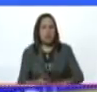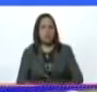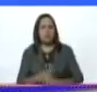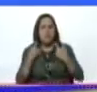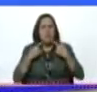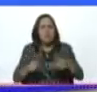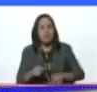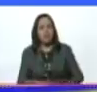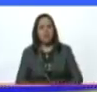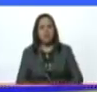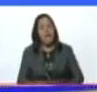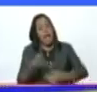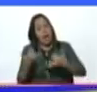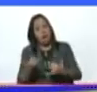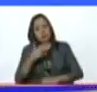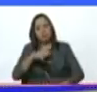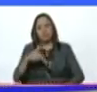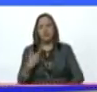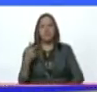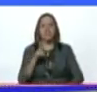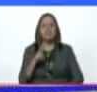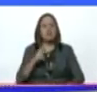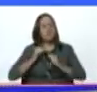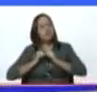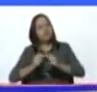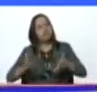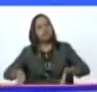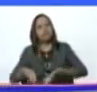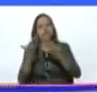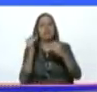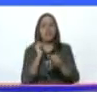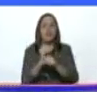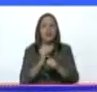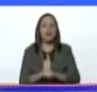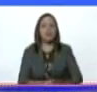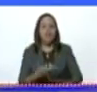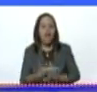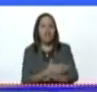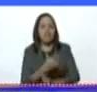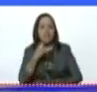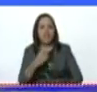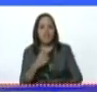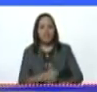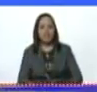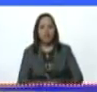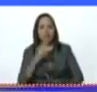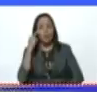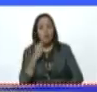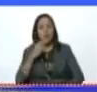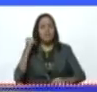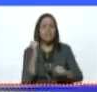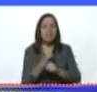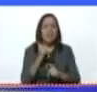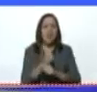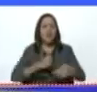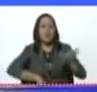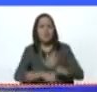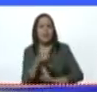tanto, nosotros en Venezuela, a trabajar. Como dijera nuestro libertador, trabajo y más